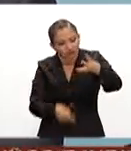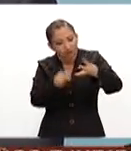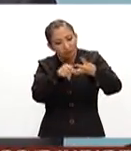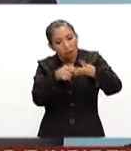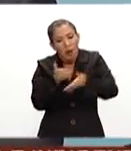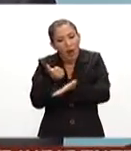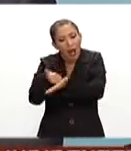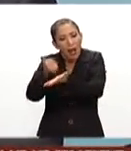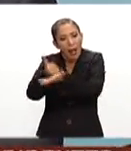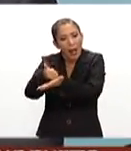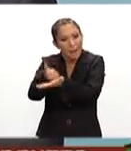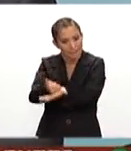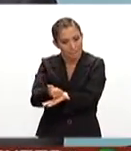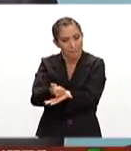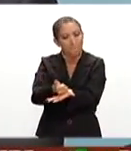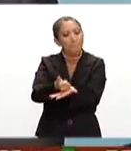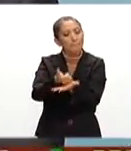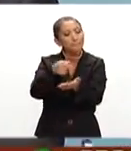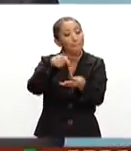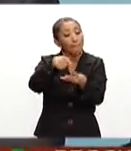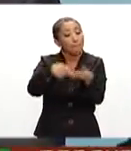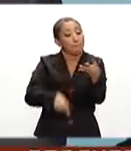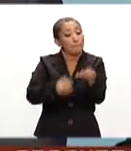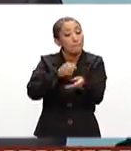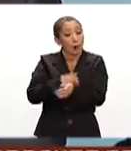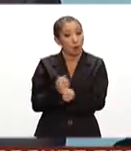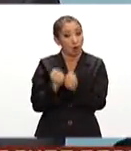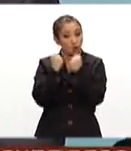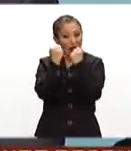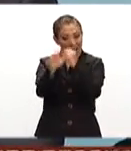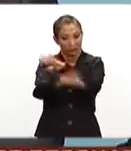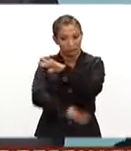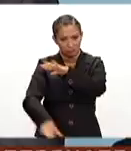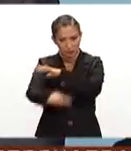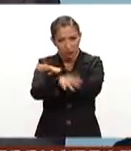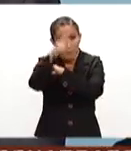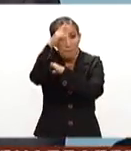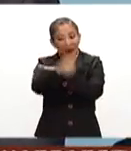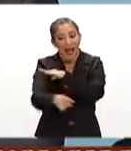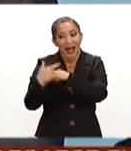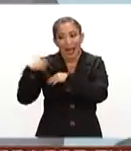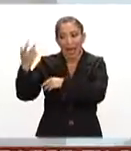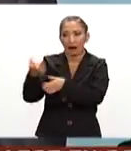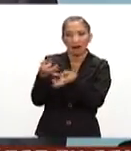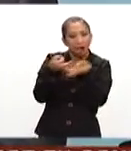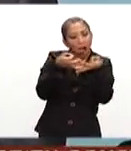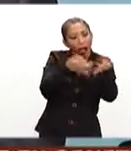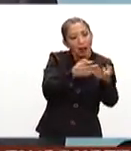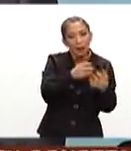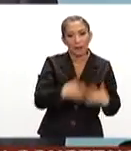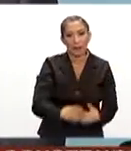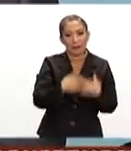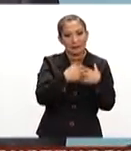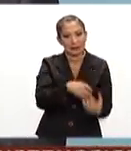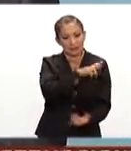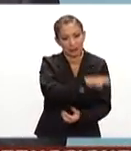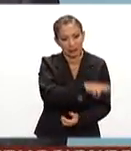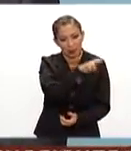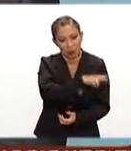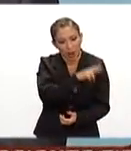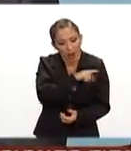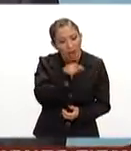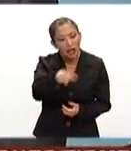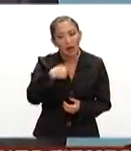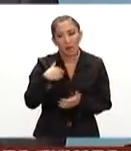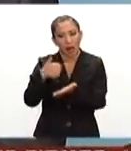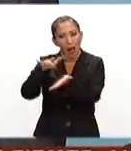de incentivos lo suficientemente fuerte y sólido para atraer la inversión. Eso estamos trabajando sobre